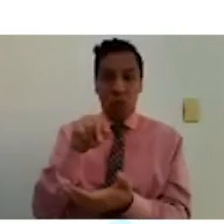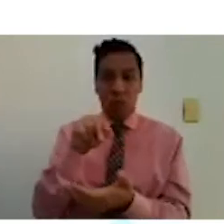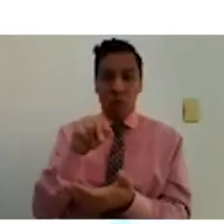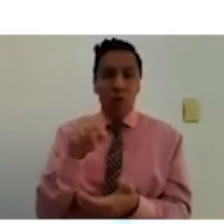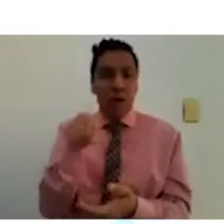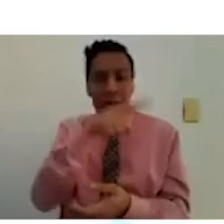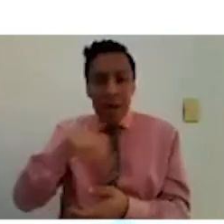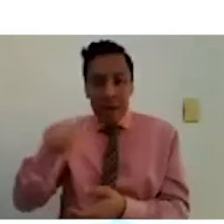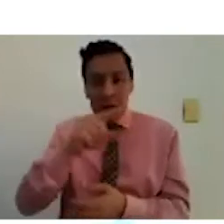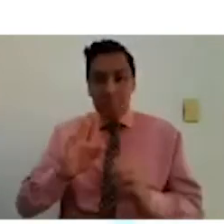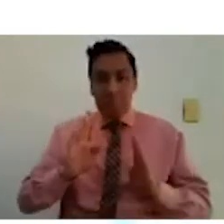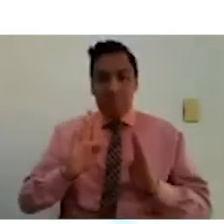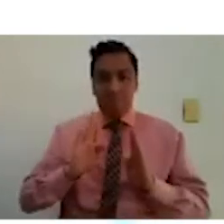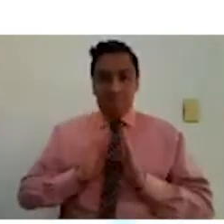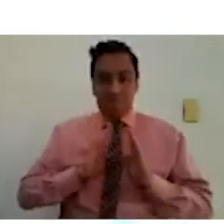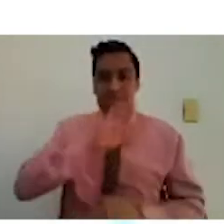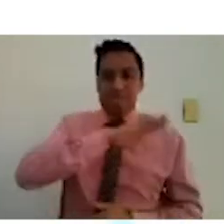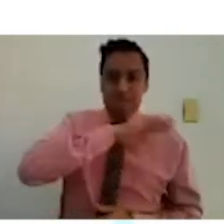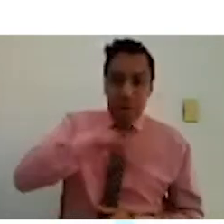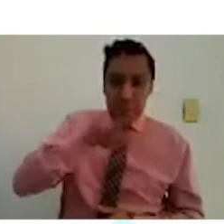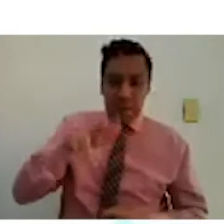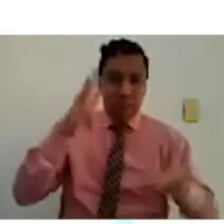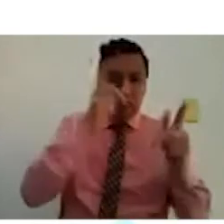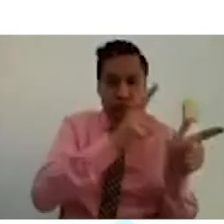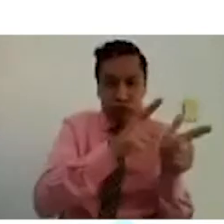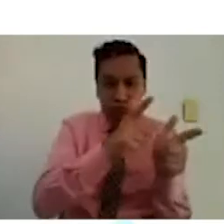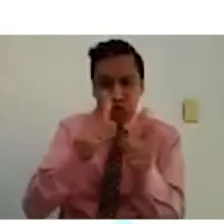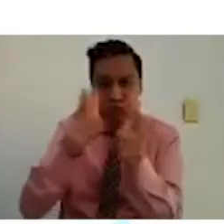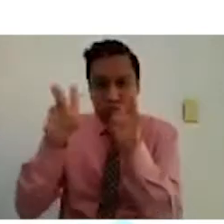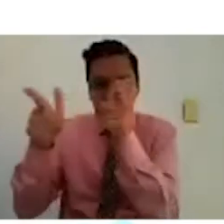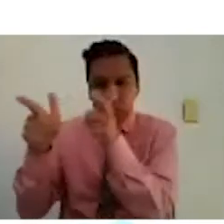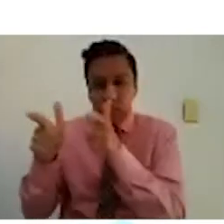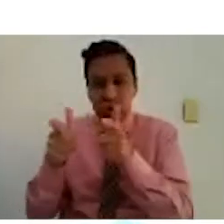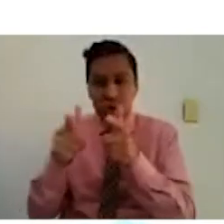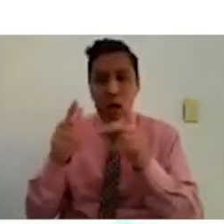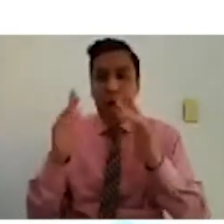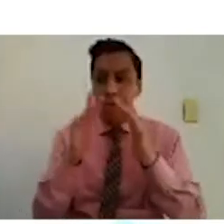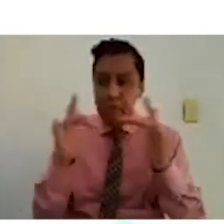fallecieron en los campos de batalla de Saint-Mihiel, Francia. O sea que durante la película ellos actuaron como